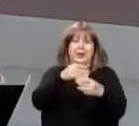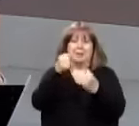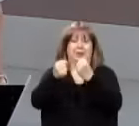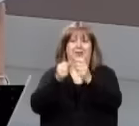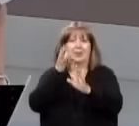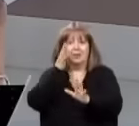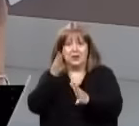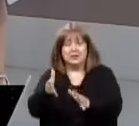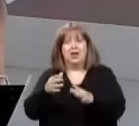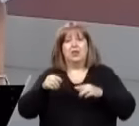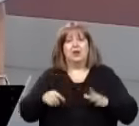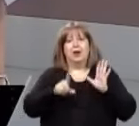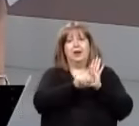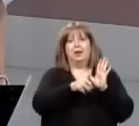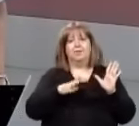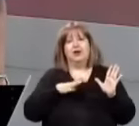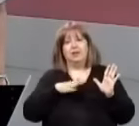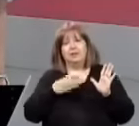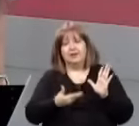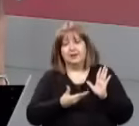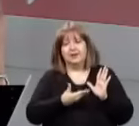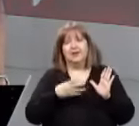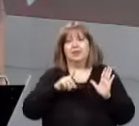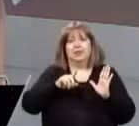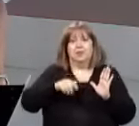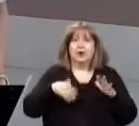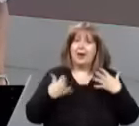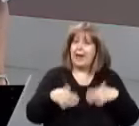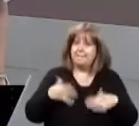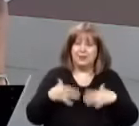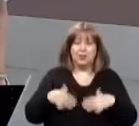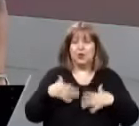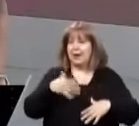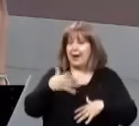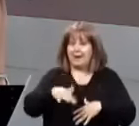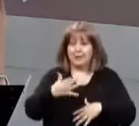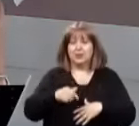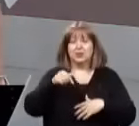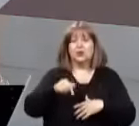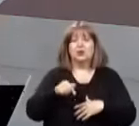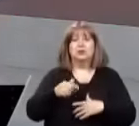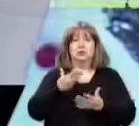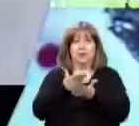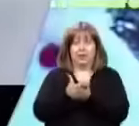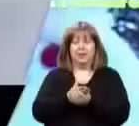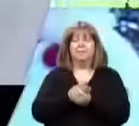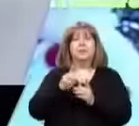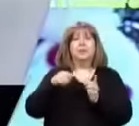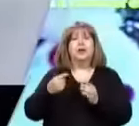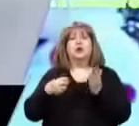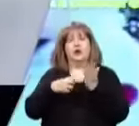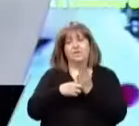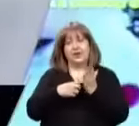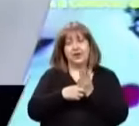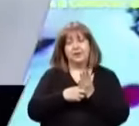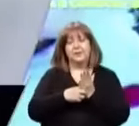sea, en el medio están sucediendo estas cosas, ¿no? Entonces hay que accionar. En el medio, como víctimas. Bueno, por otro lado, habló el fiscal de la